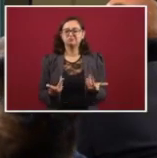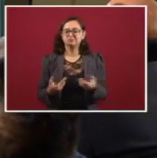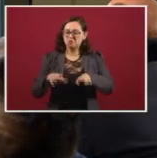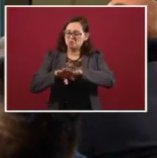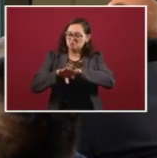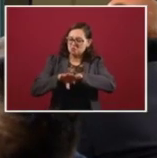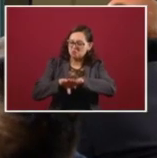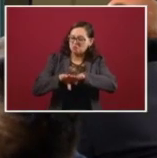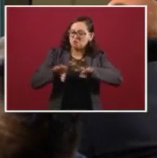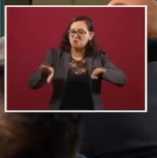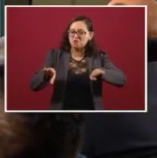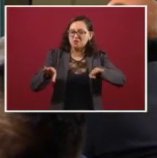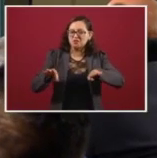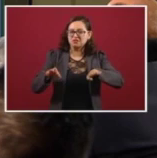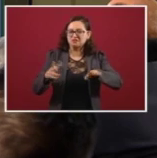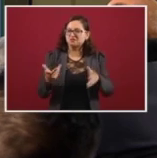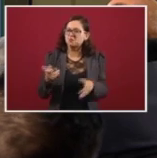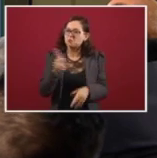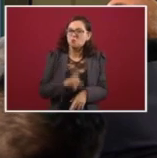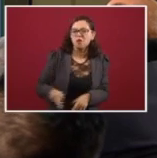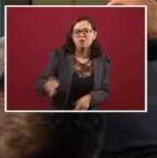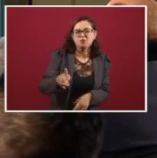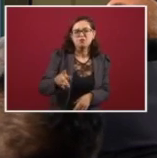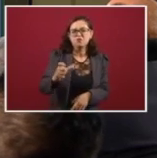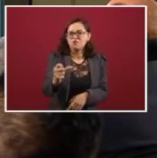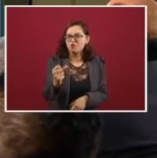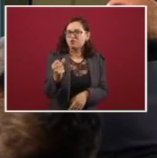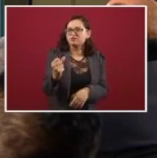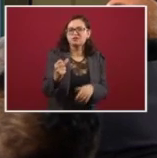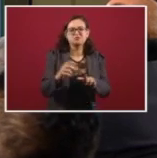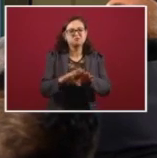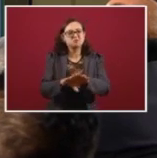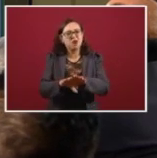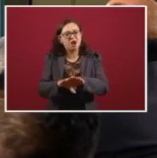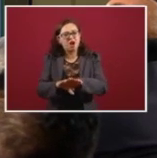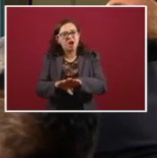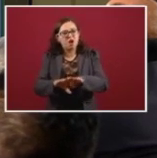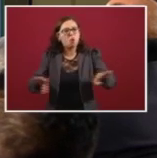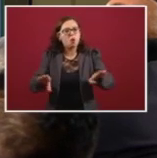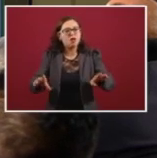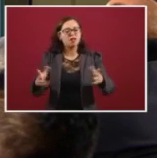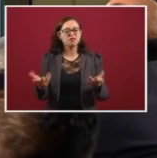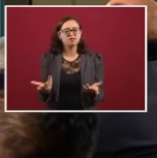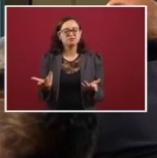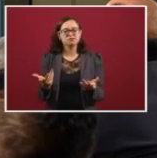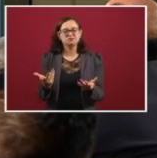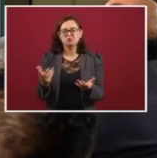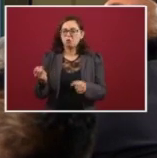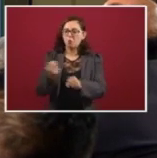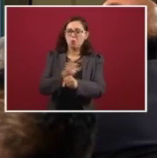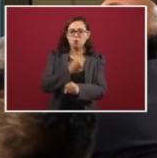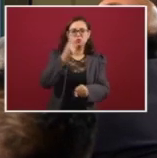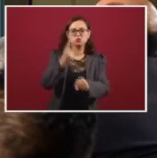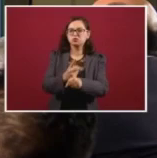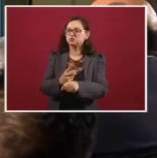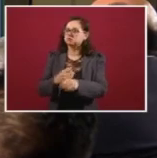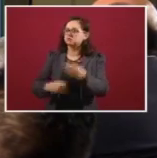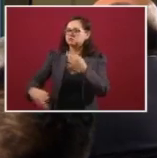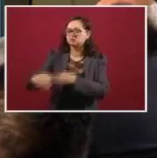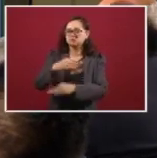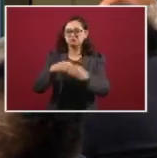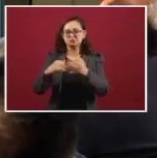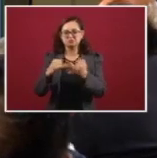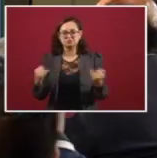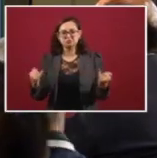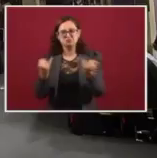Democracia es igualdad, ¿no? Es tener las mismas oportunidades. ¿Nunca